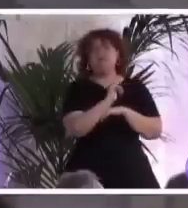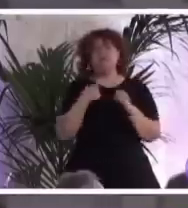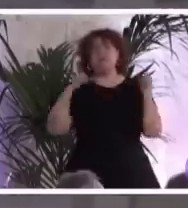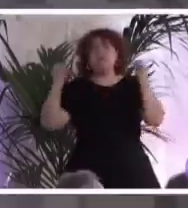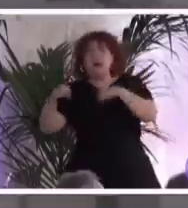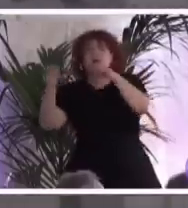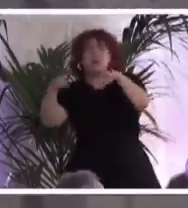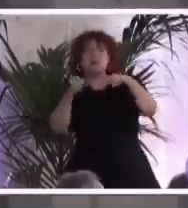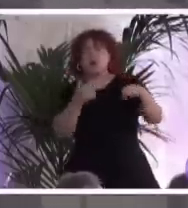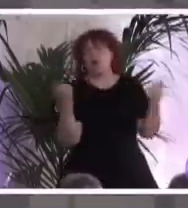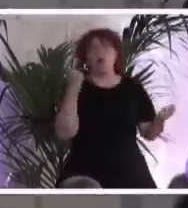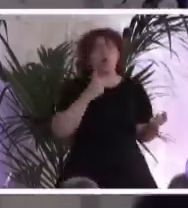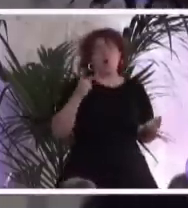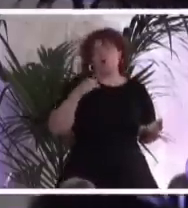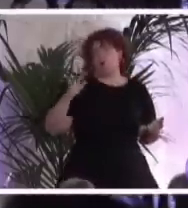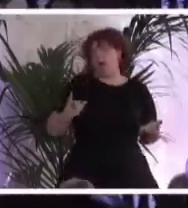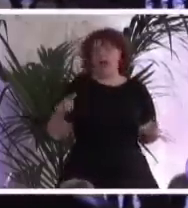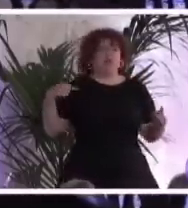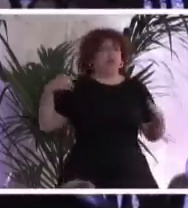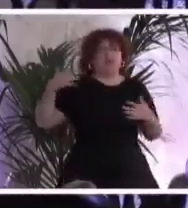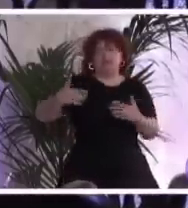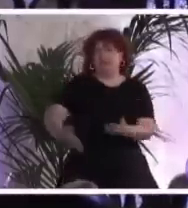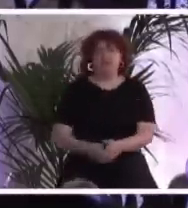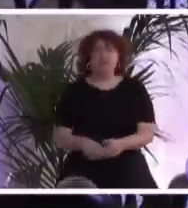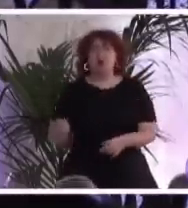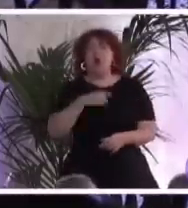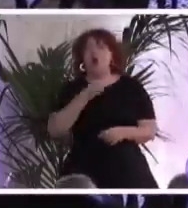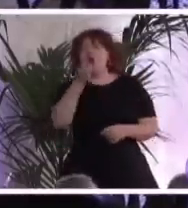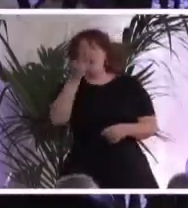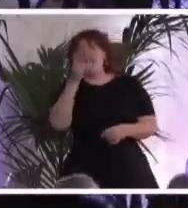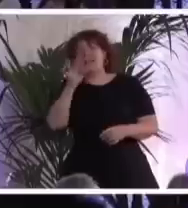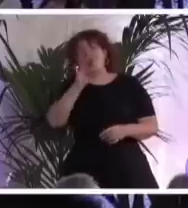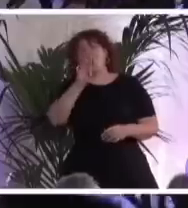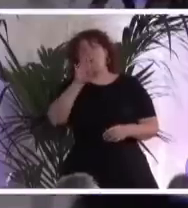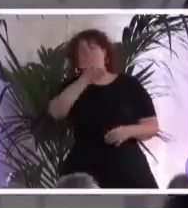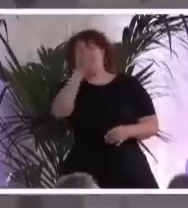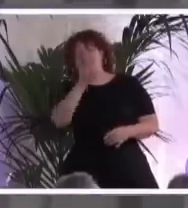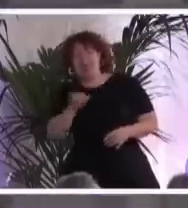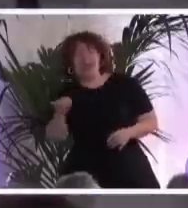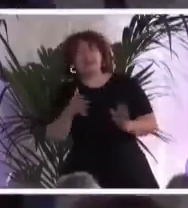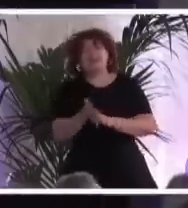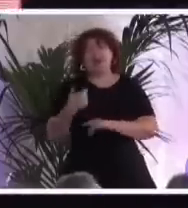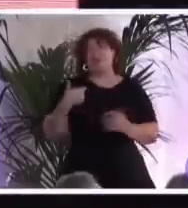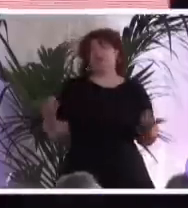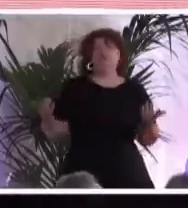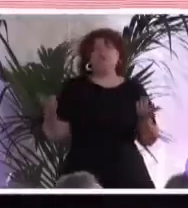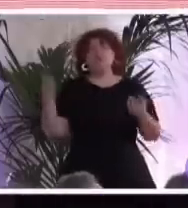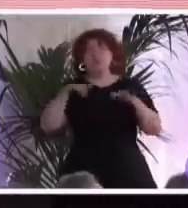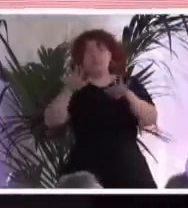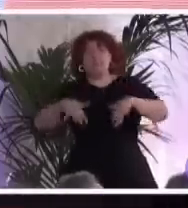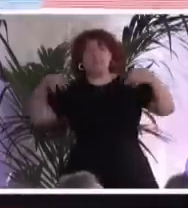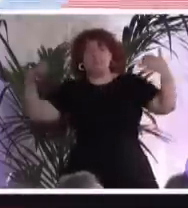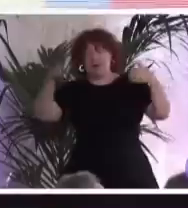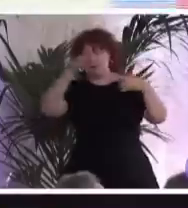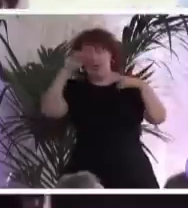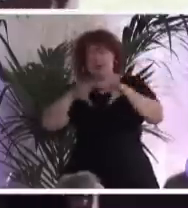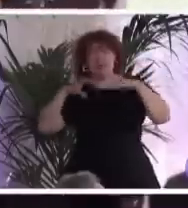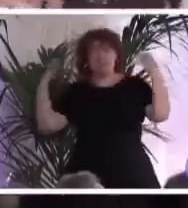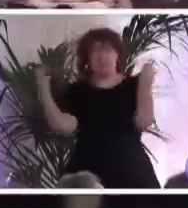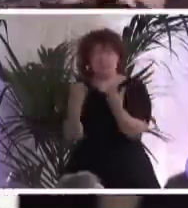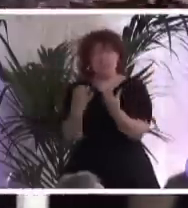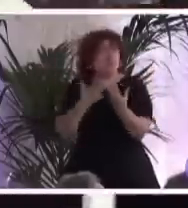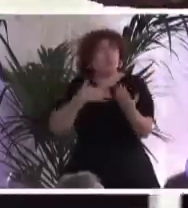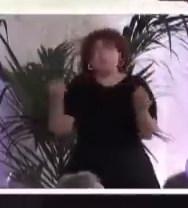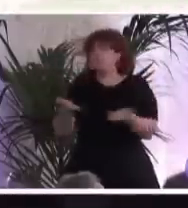mundo están acostumbrados a que Florentino Pérez pueda abrazar a cualquiera y pueda llevar al palco del Real Madrid a